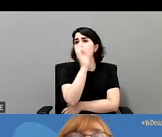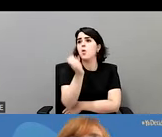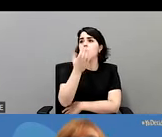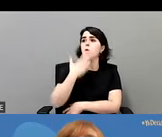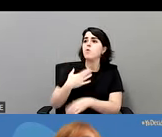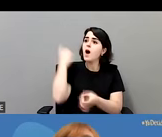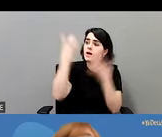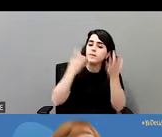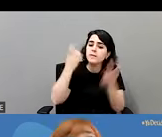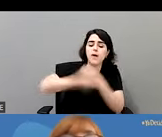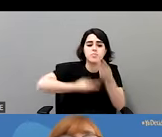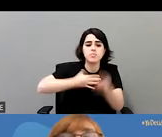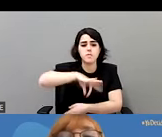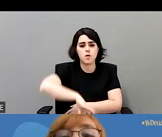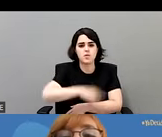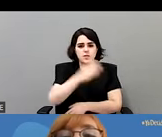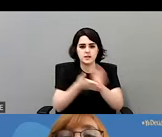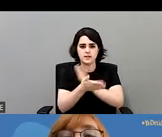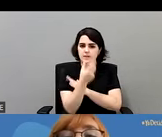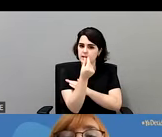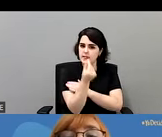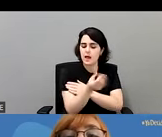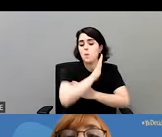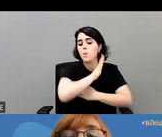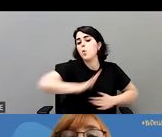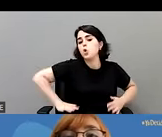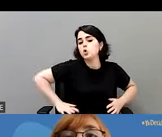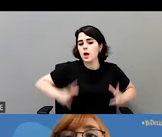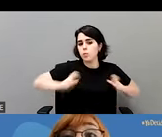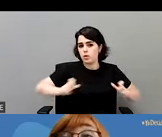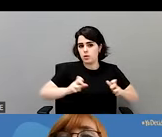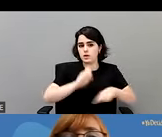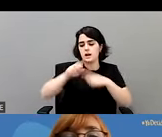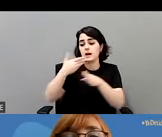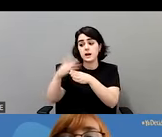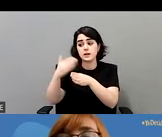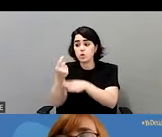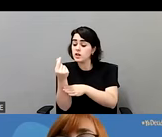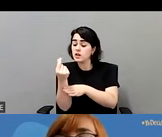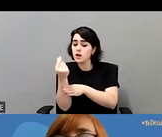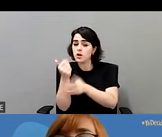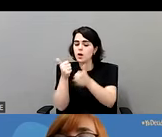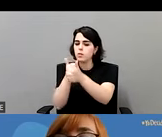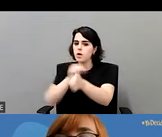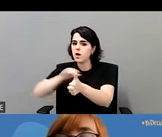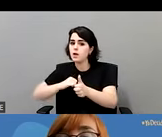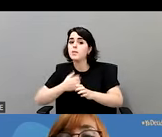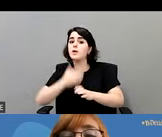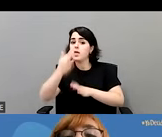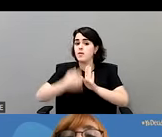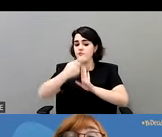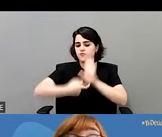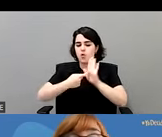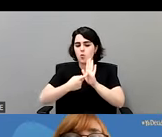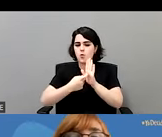ocio, ¿vale? Se deja un dinero de bolsillo y el resto a la asistencia personal. Pero esta fórmula dice una cosita más, una